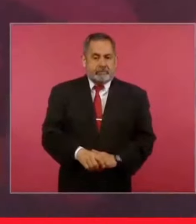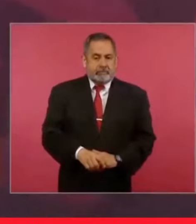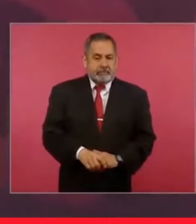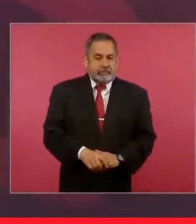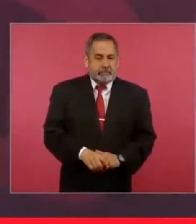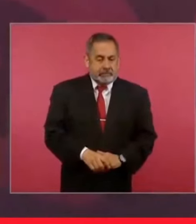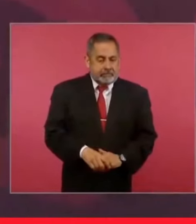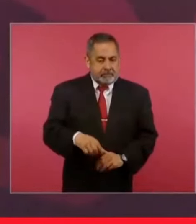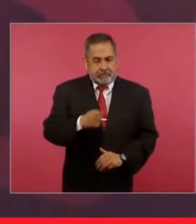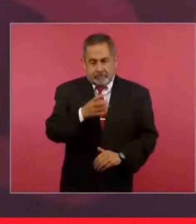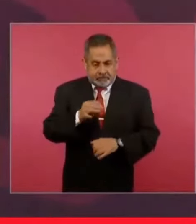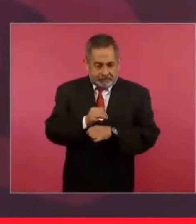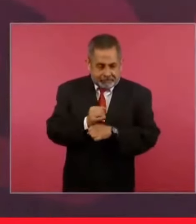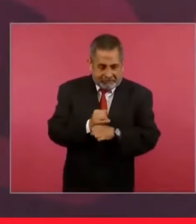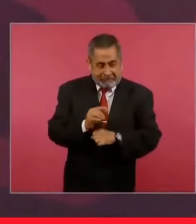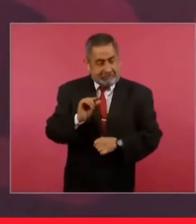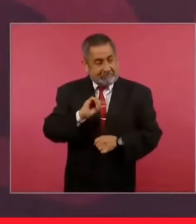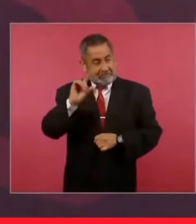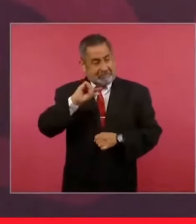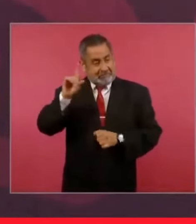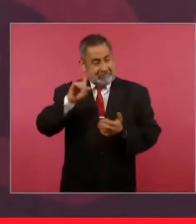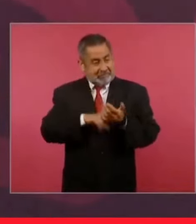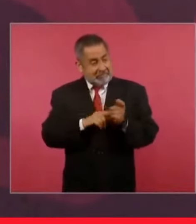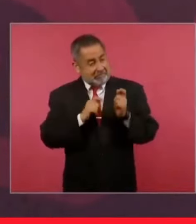investigadores, ¿no?, eméritos,